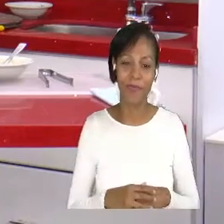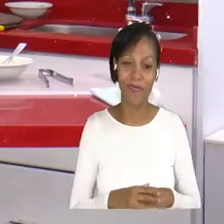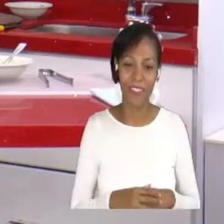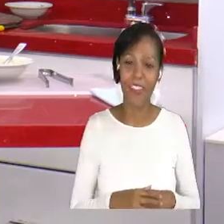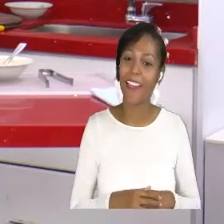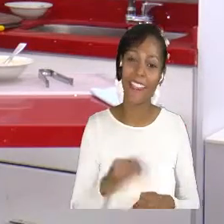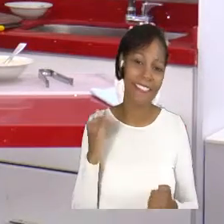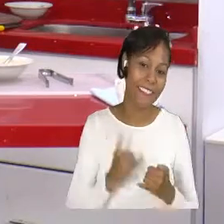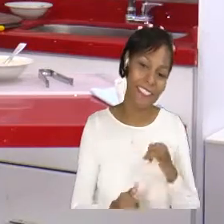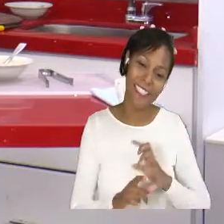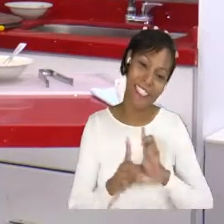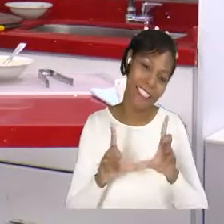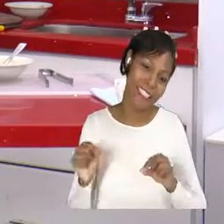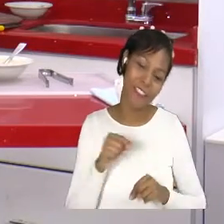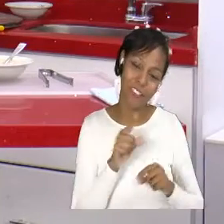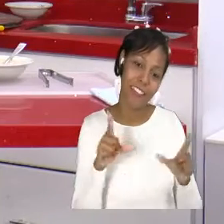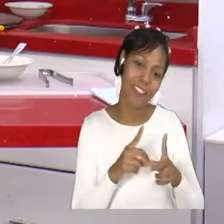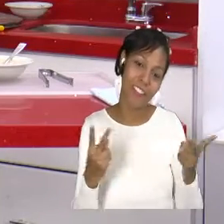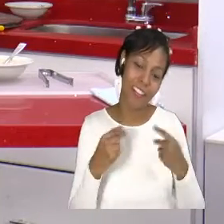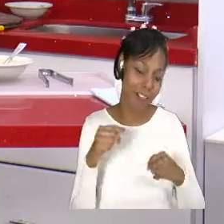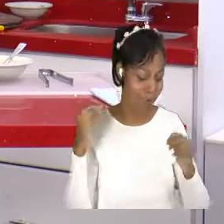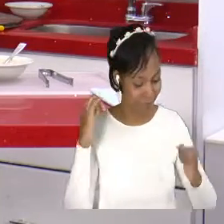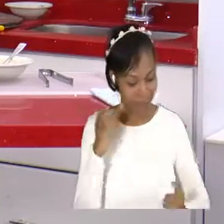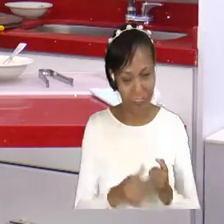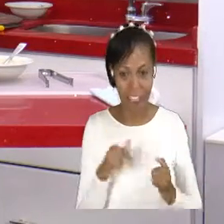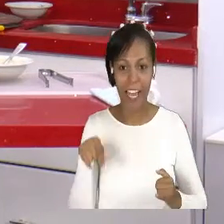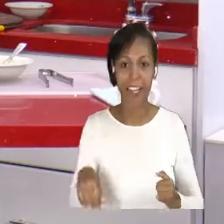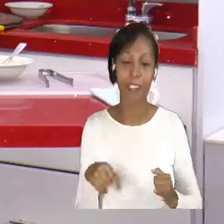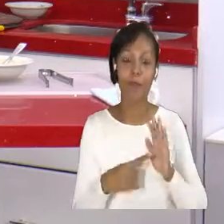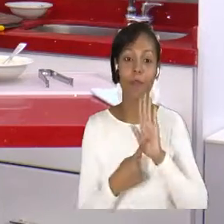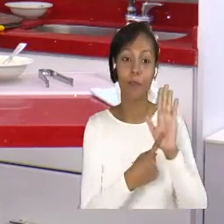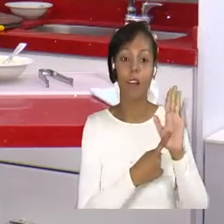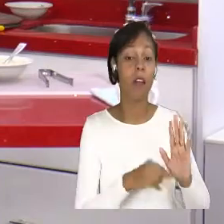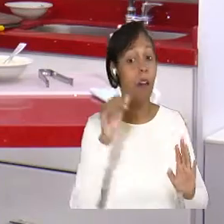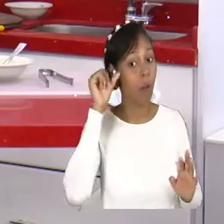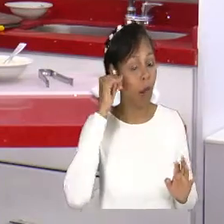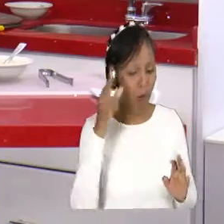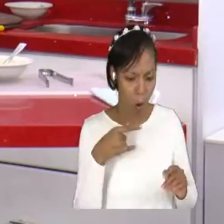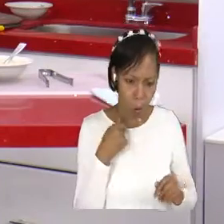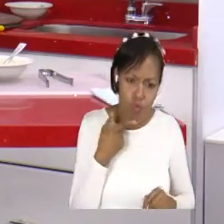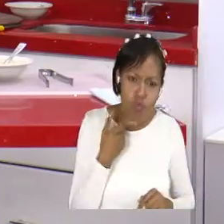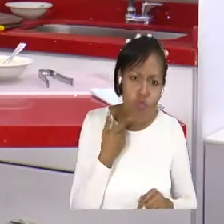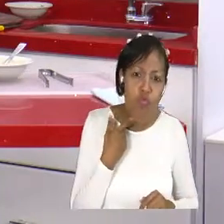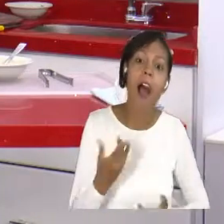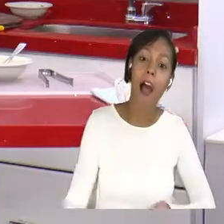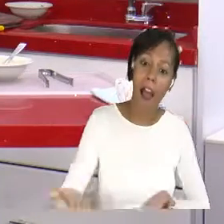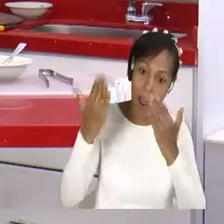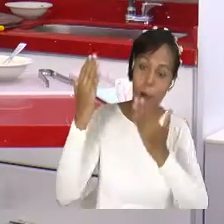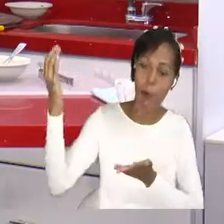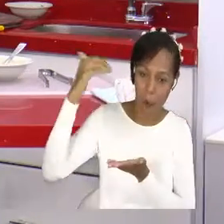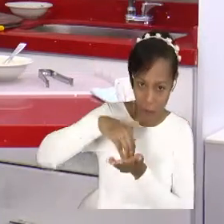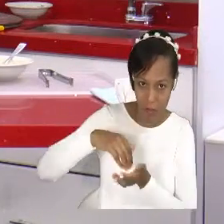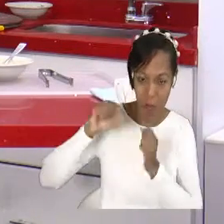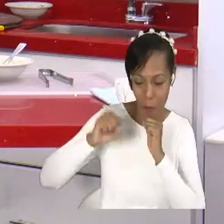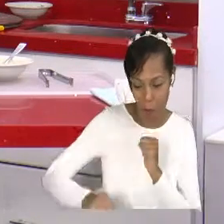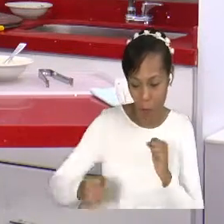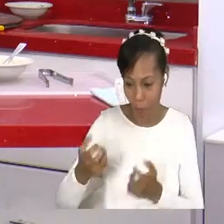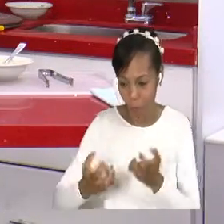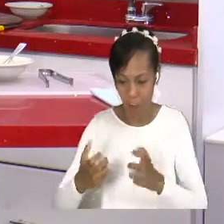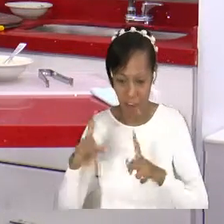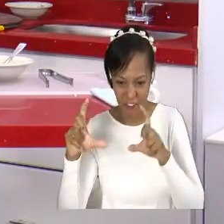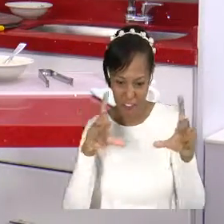aquí, queridos televidentes, nuestro querido programa A Pedir de Boca. Recuerden que si les encantó esta receta, la pueden hacer desde sus casas, pueden subir sus